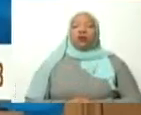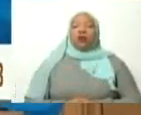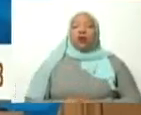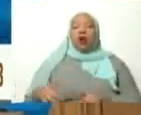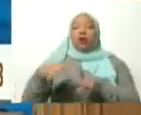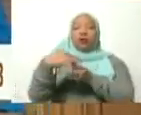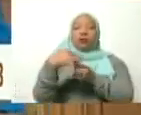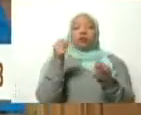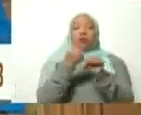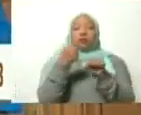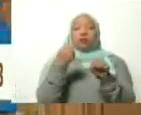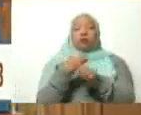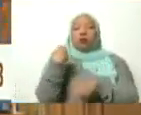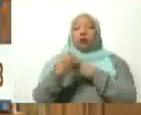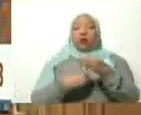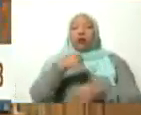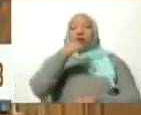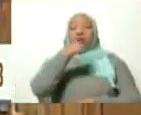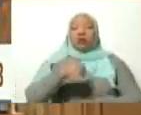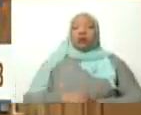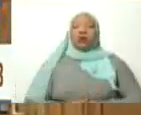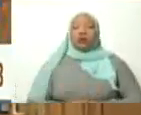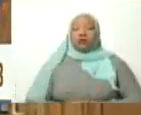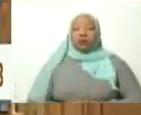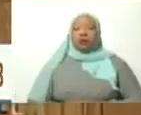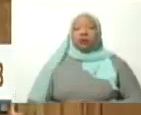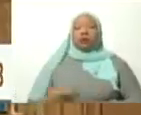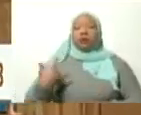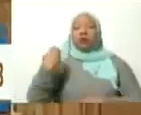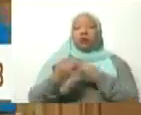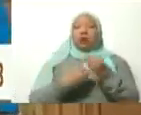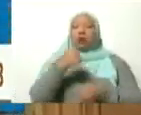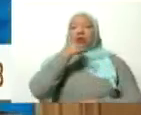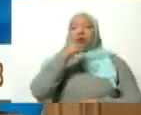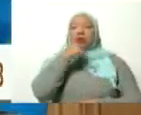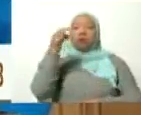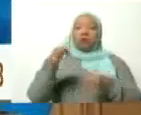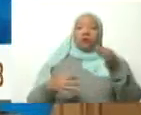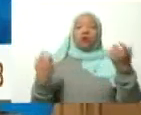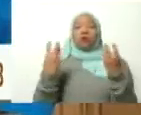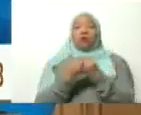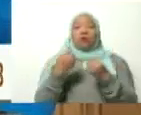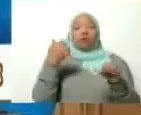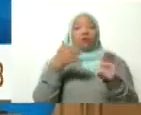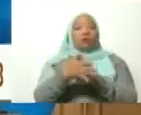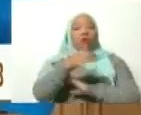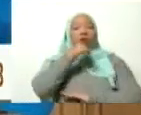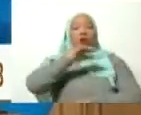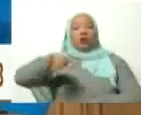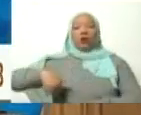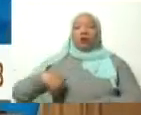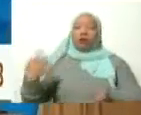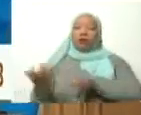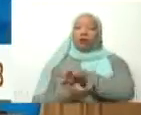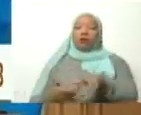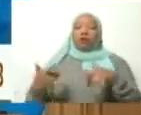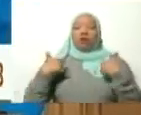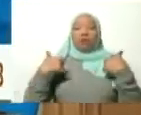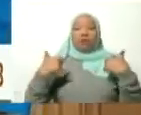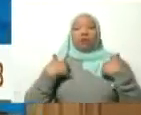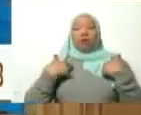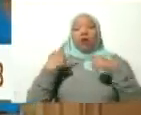situación realmente dramática desde el punto de vista humano, efectos de esta crisis climática que